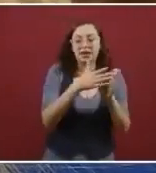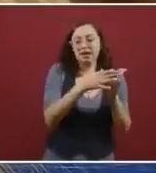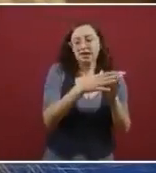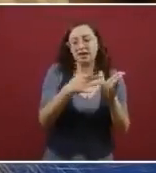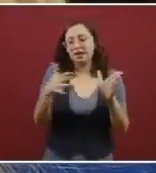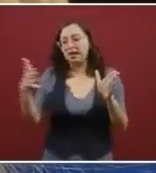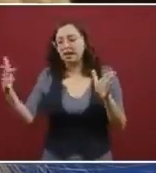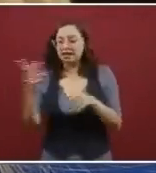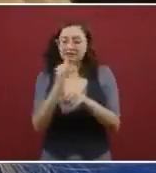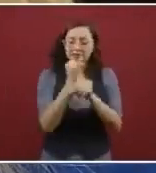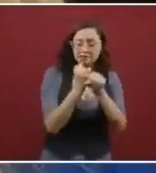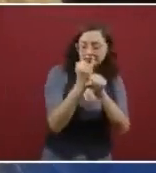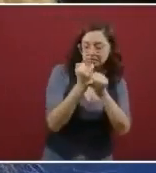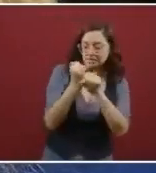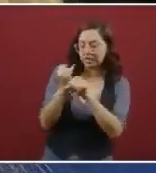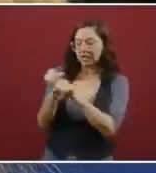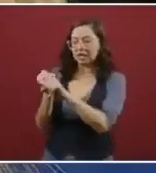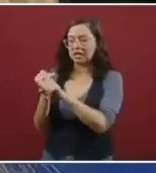el documental de